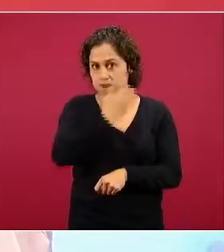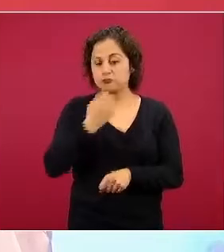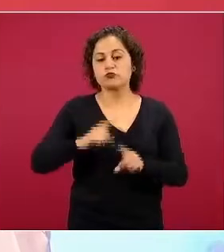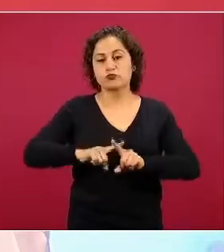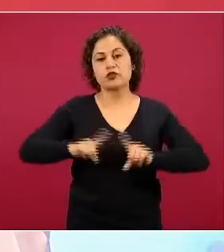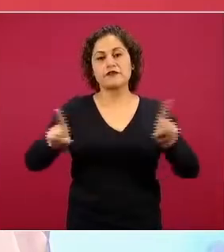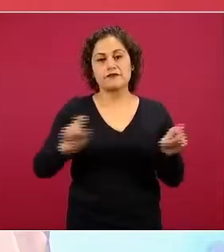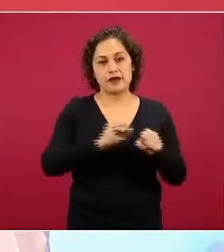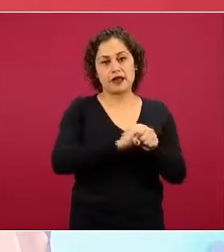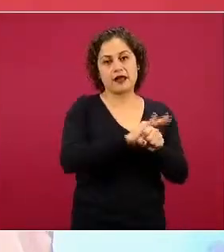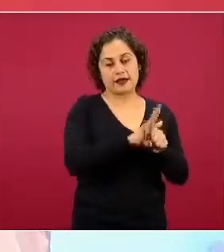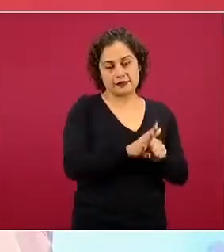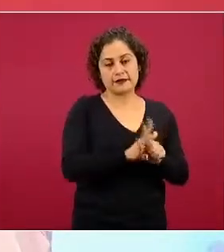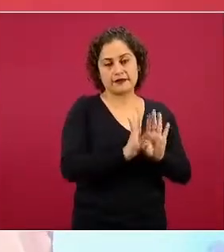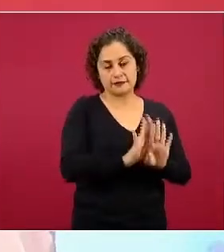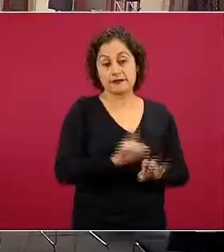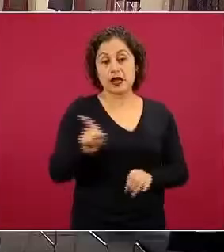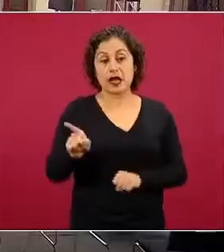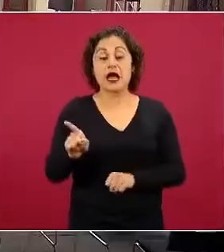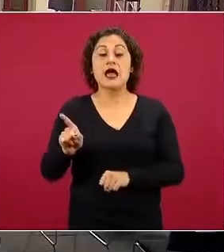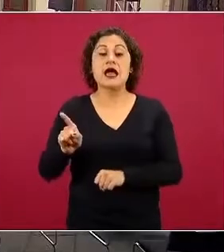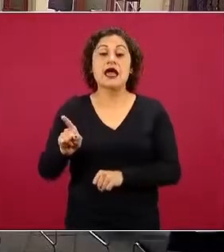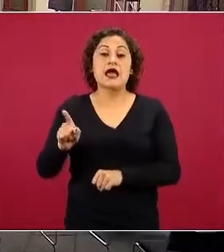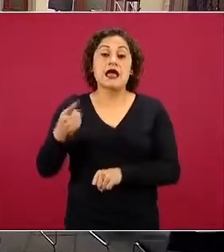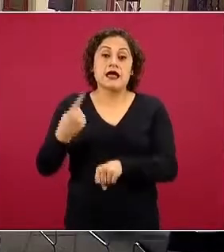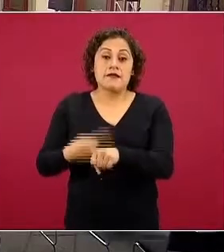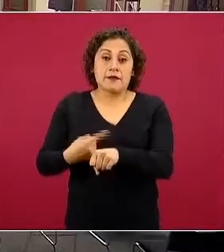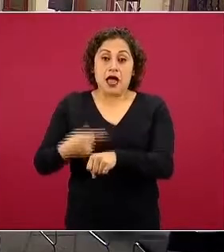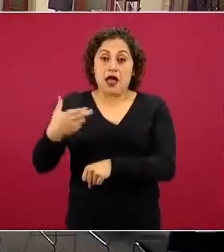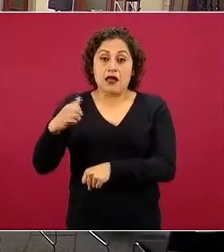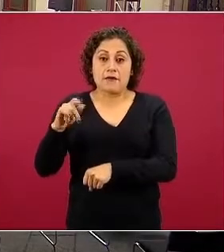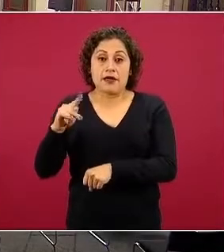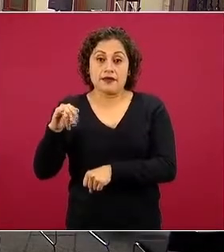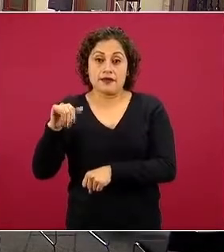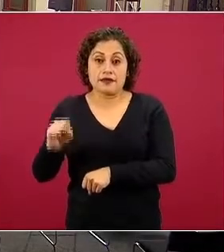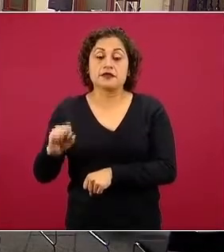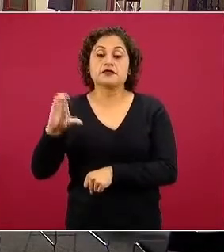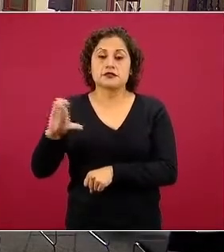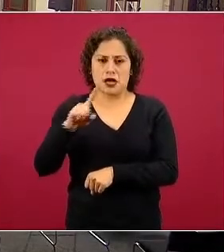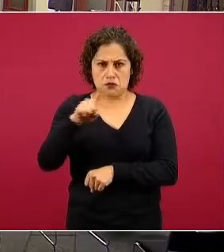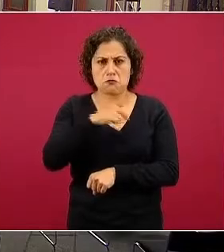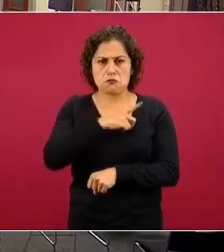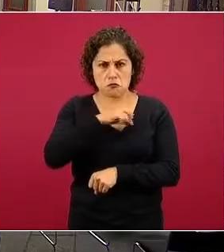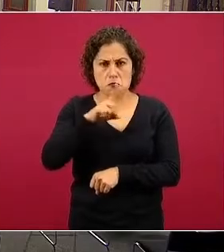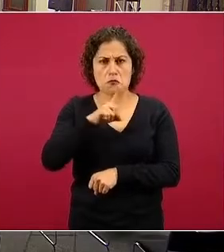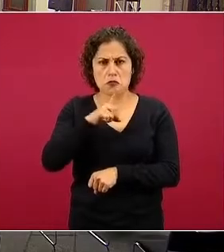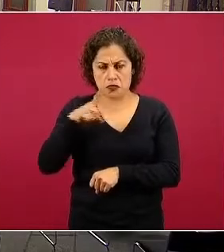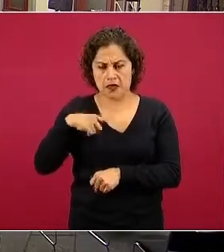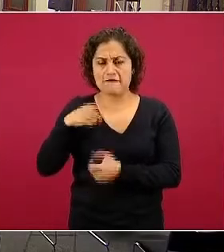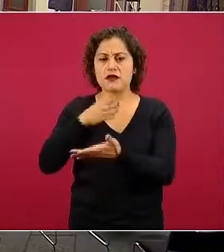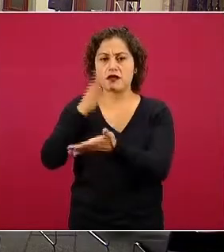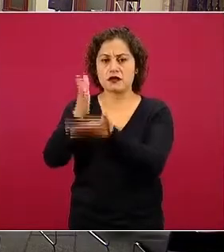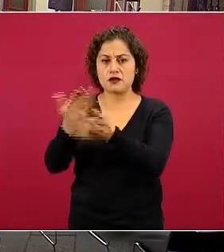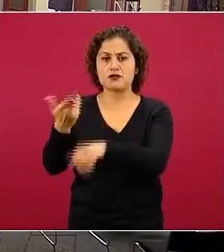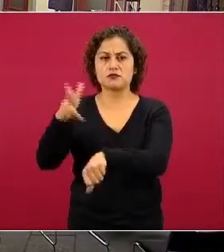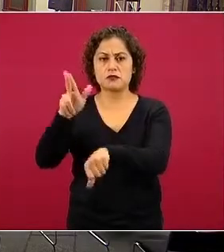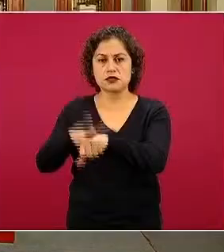SARS-CoV-2, para el virus de hepatitis C sí hay que tamizarnos, hay que ir, hacernos una prueba rápida, ver